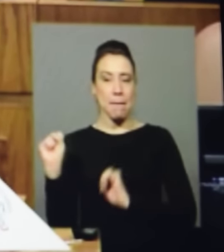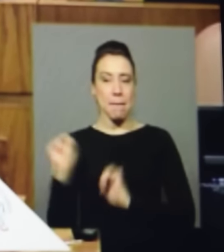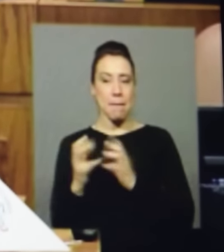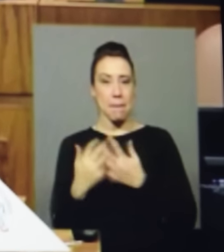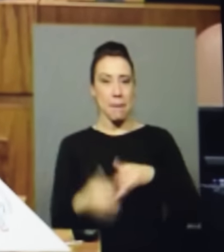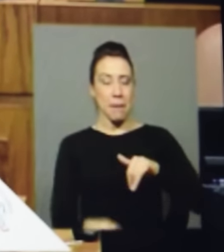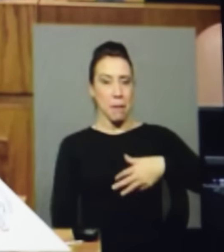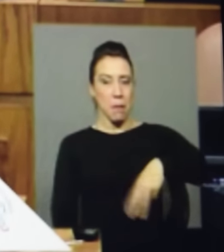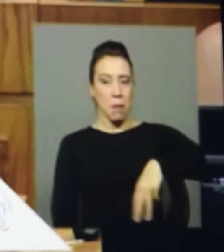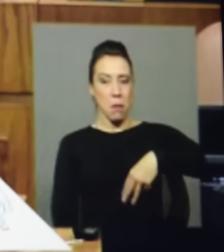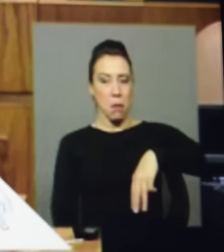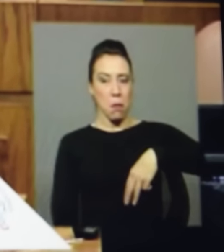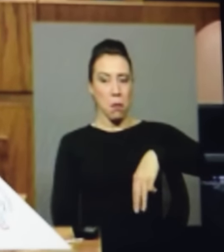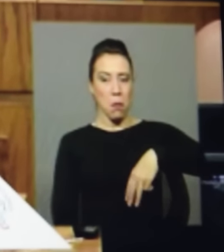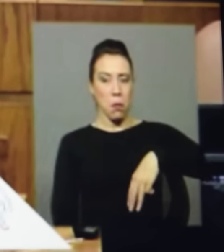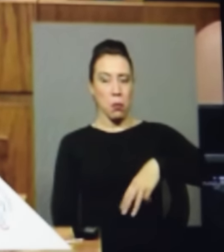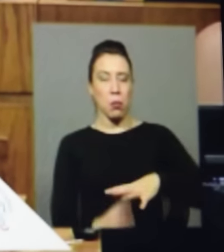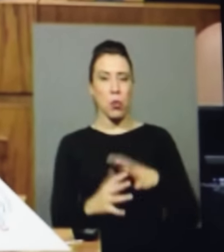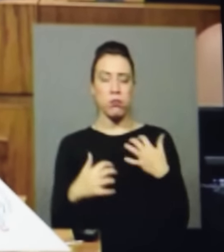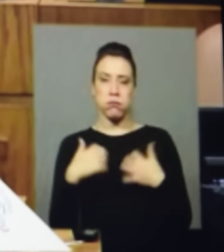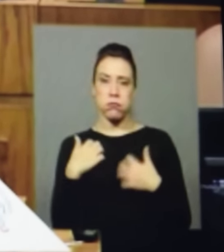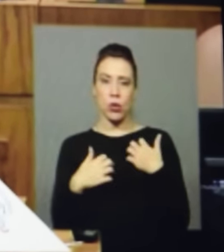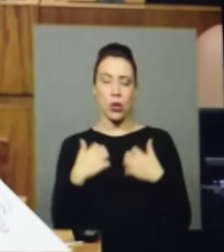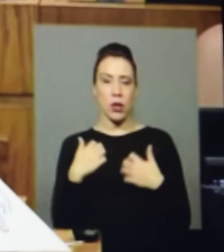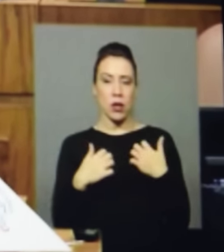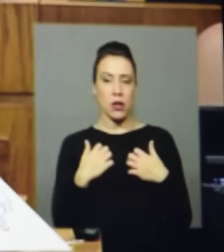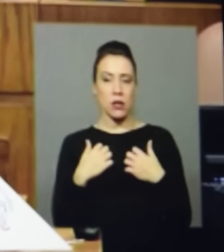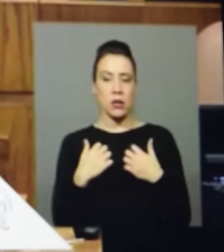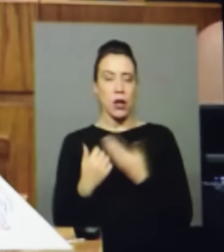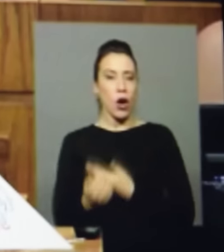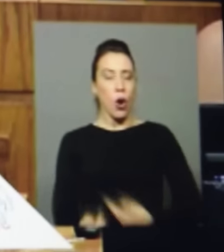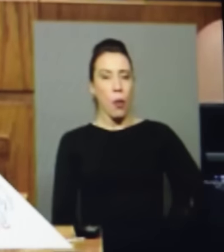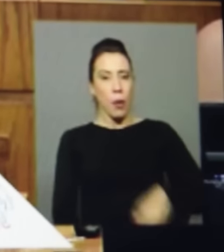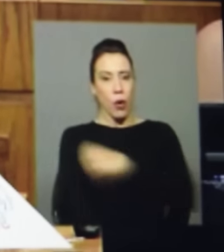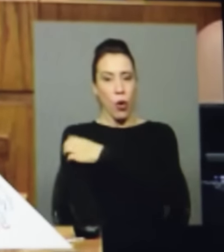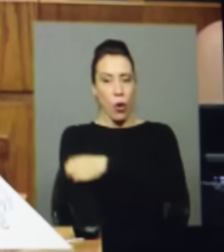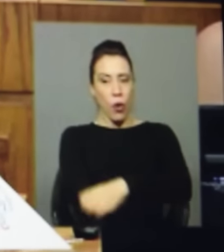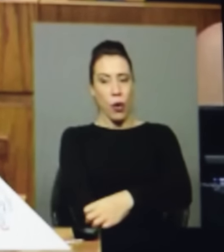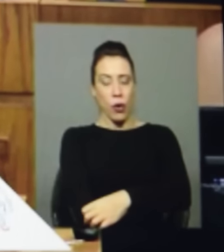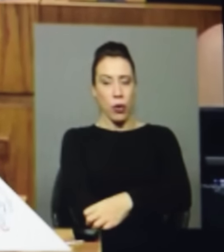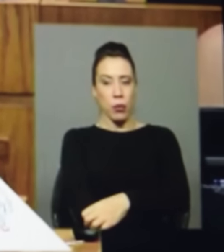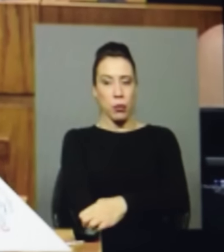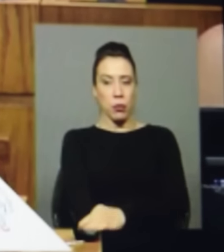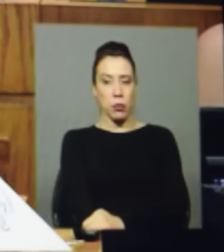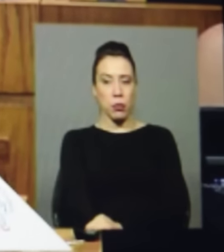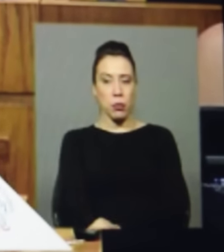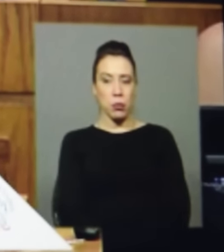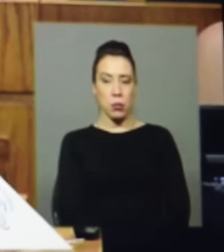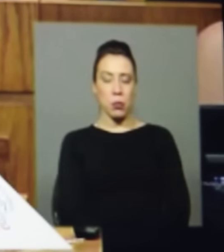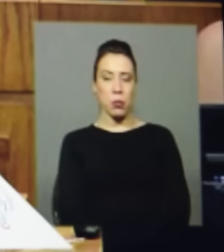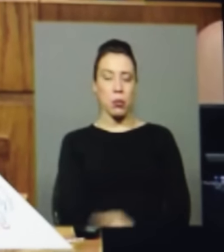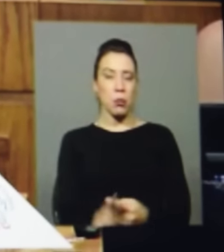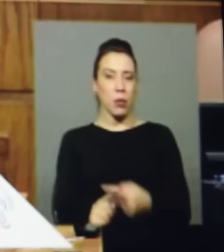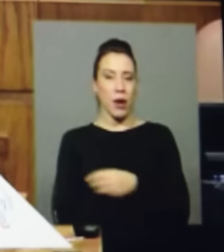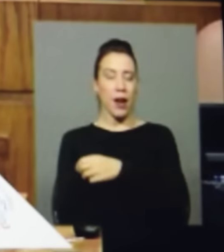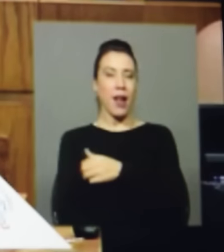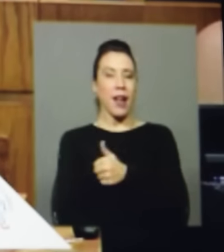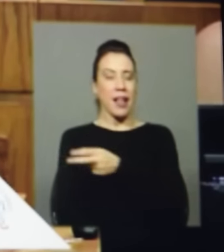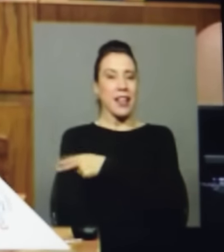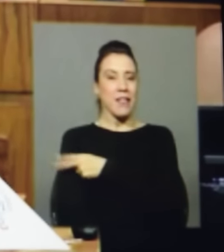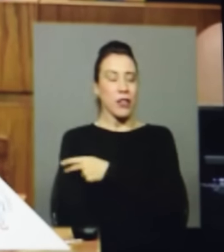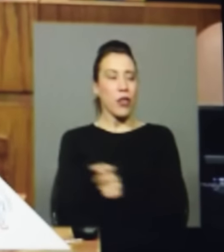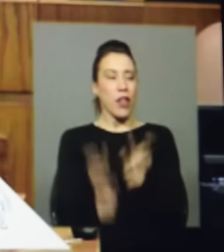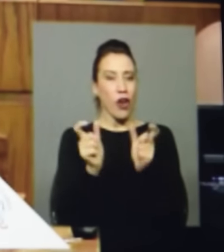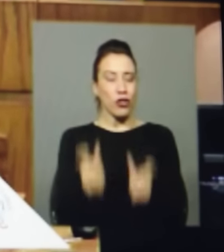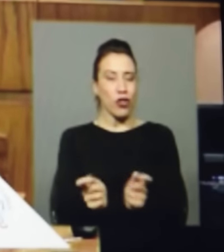y el municipio están muy molestos porque el gobierno regional, a través de, me imagino, su jefatura de división y